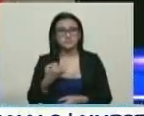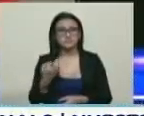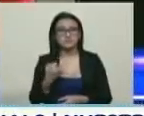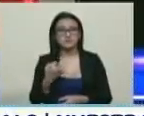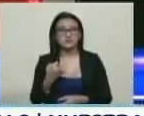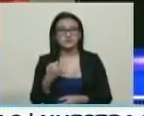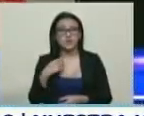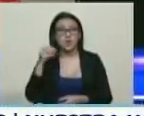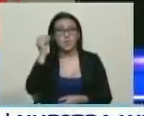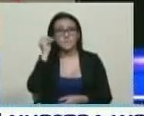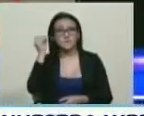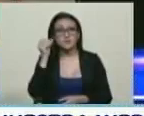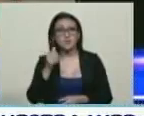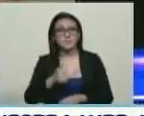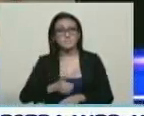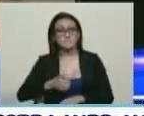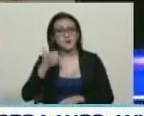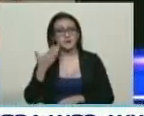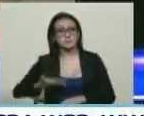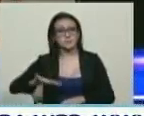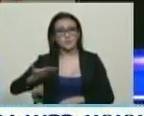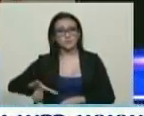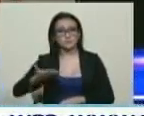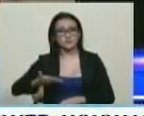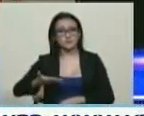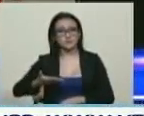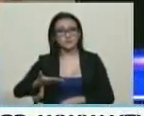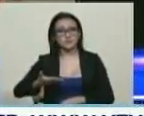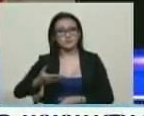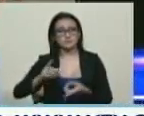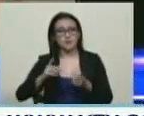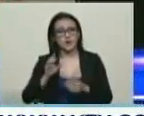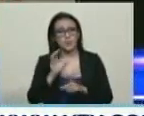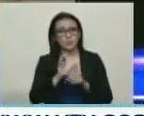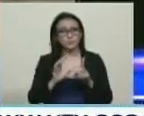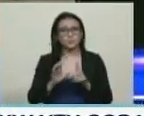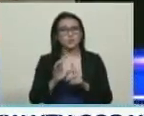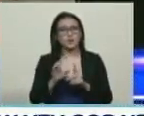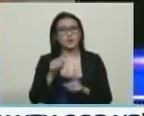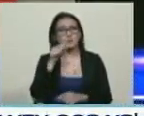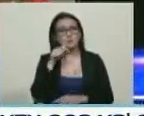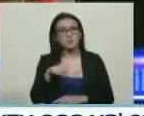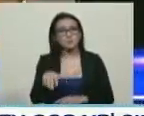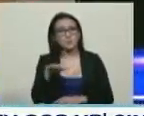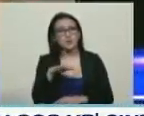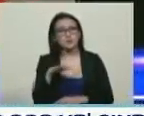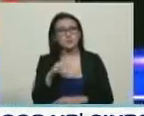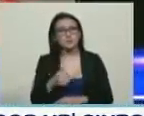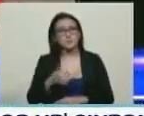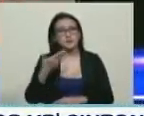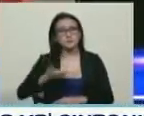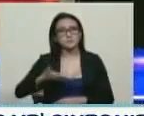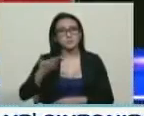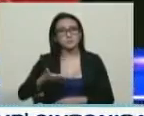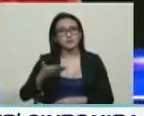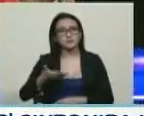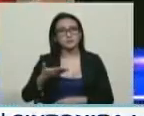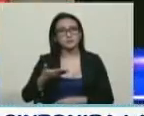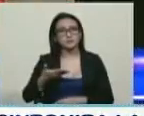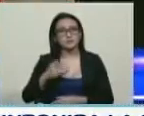nuestra opinión, es el más importante. Aunque culturalmente quizás nuestro pueblo le da mayor significación a los